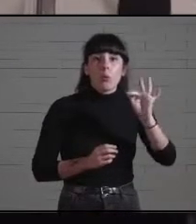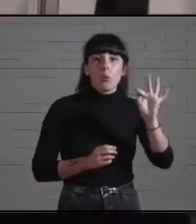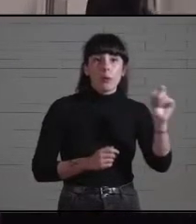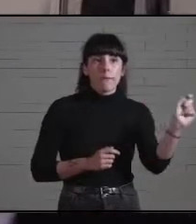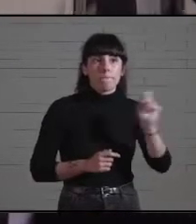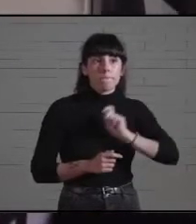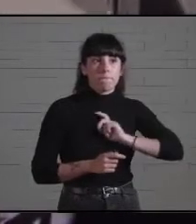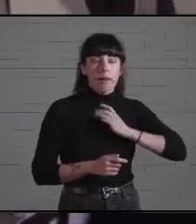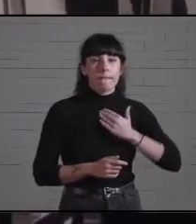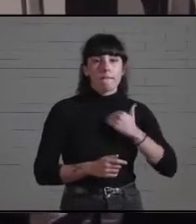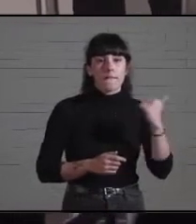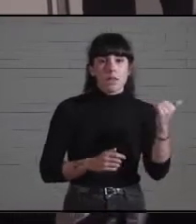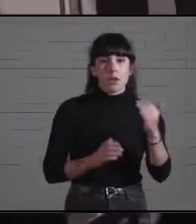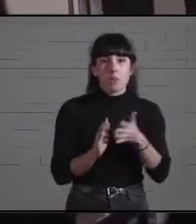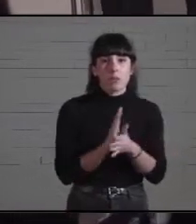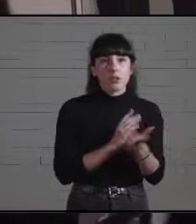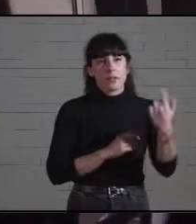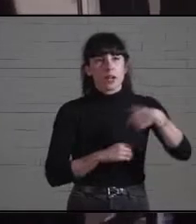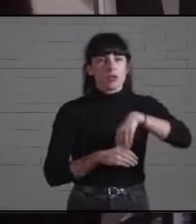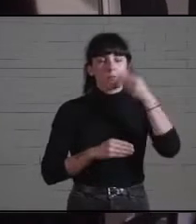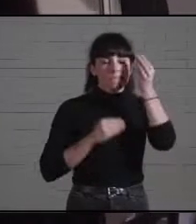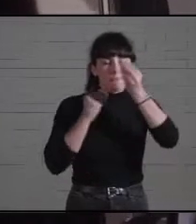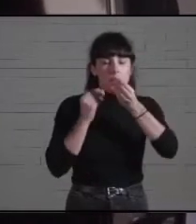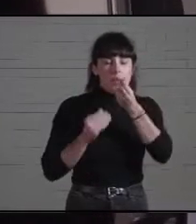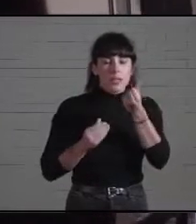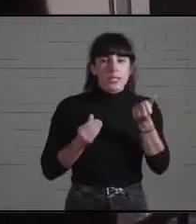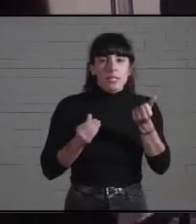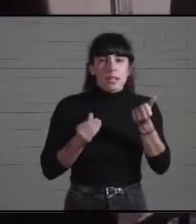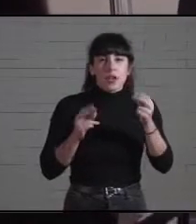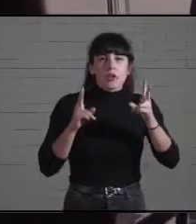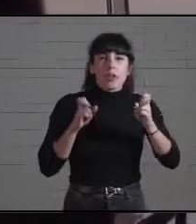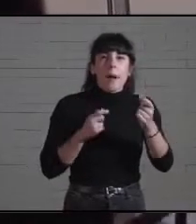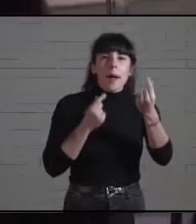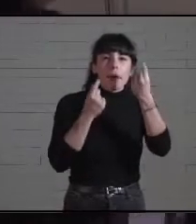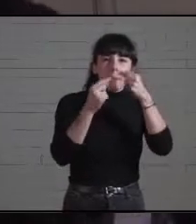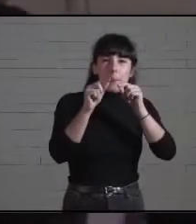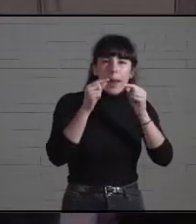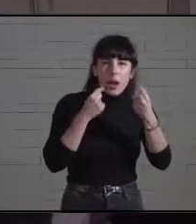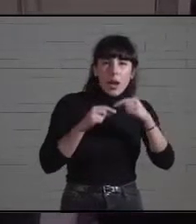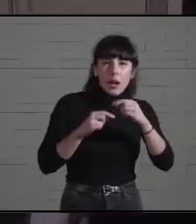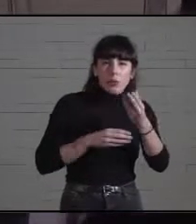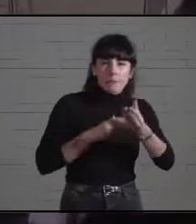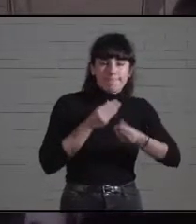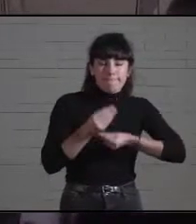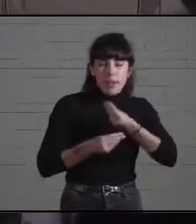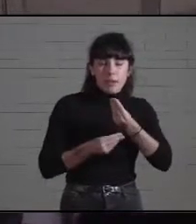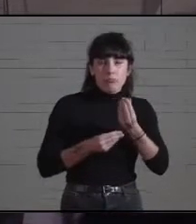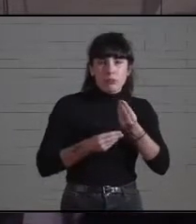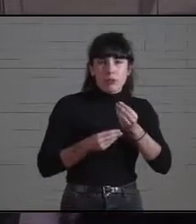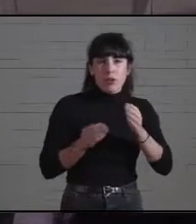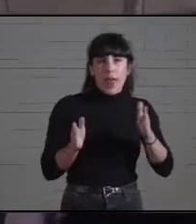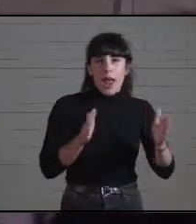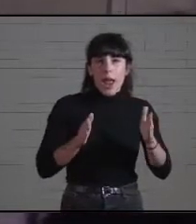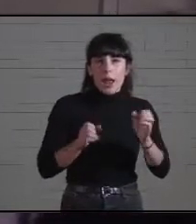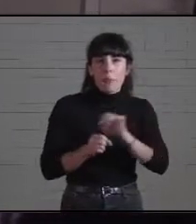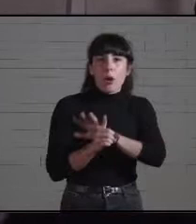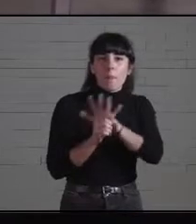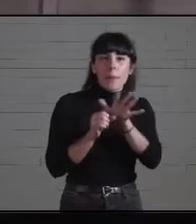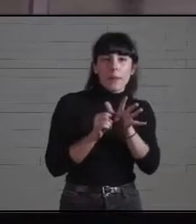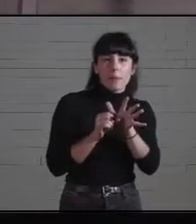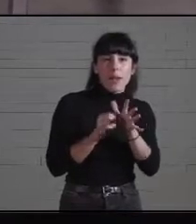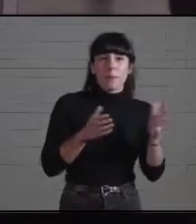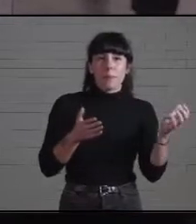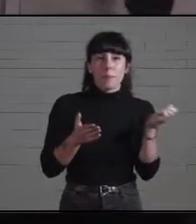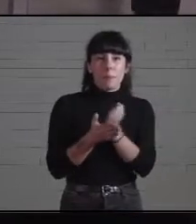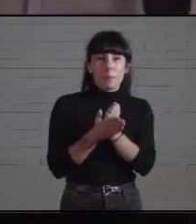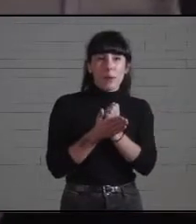tenemos la sensación que se habían realizado muchas encuestas durante la pandemia, pero todas con un sesgo de clase media,